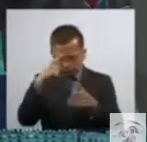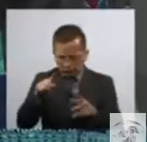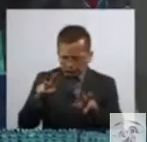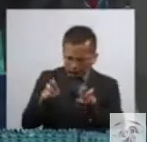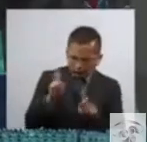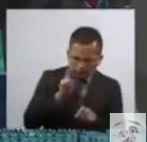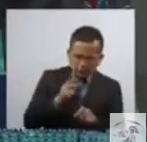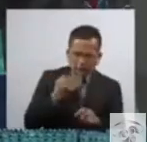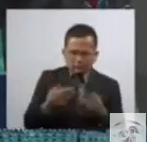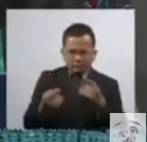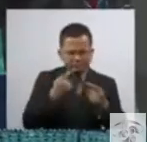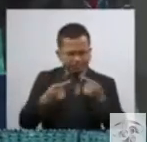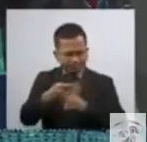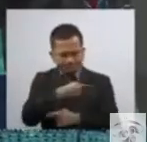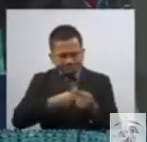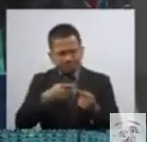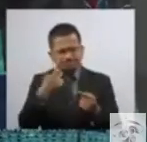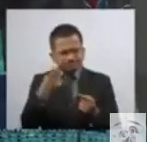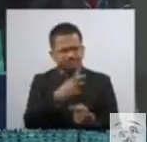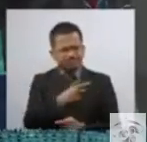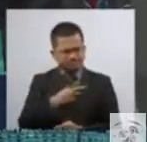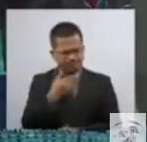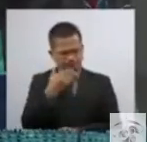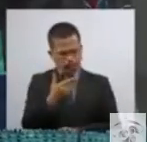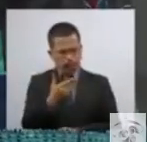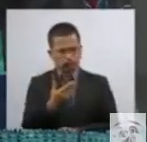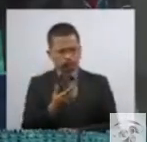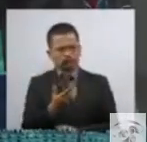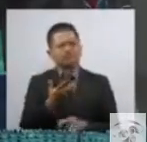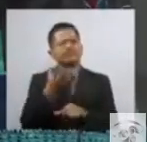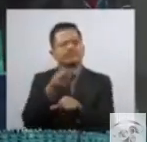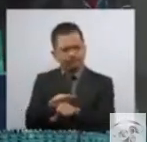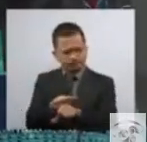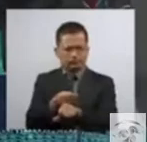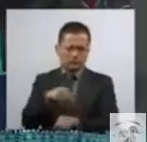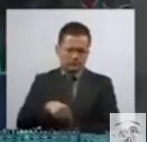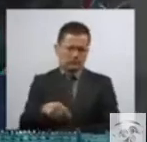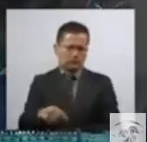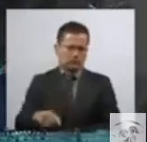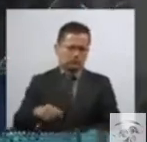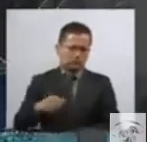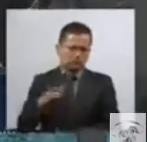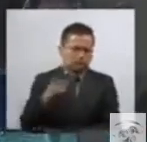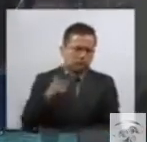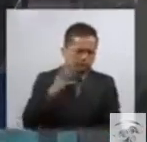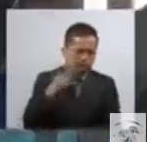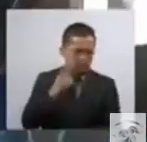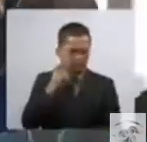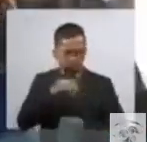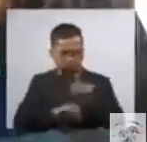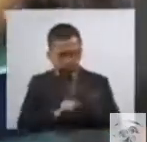queremos que se resuelvan desde la política pública. Muchas gracias a todas por haberse sumado a esta